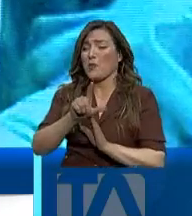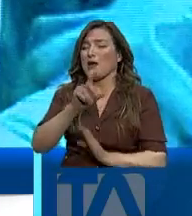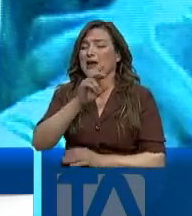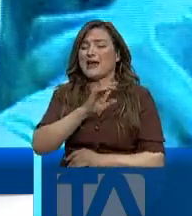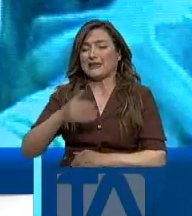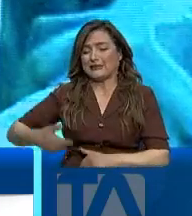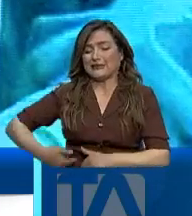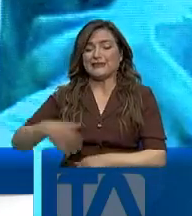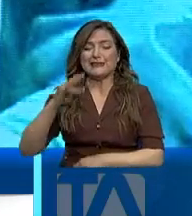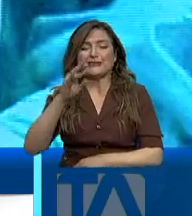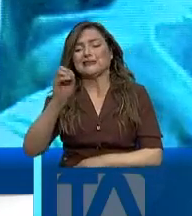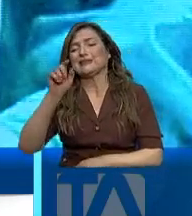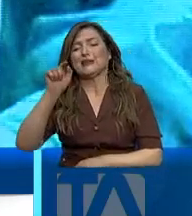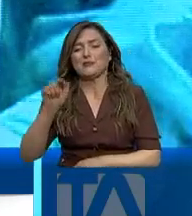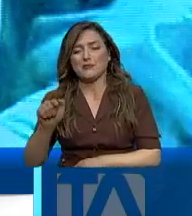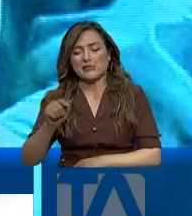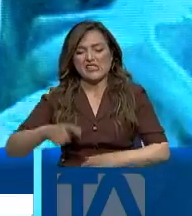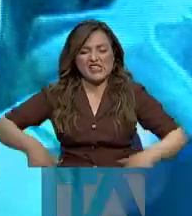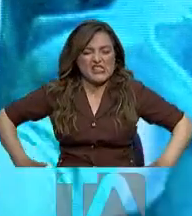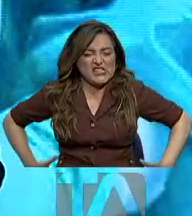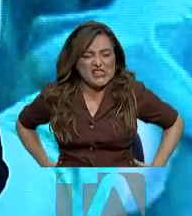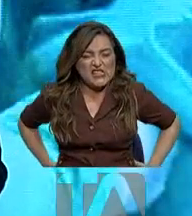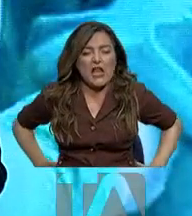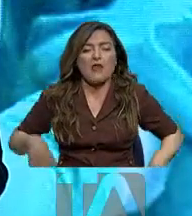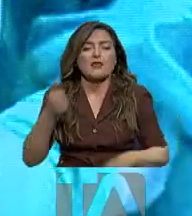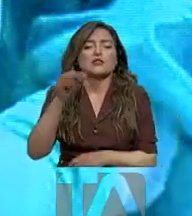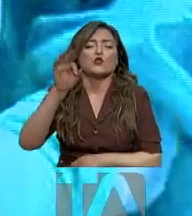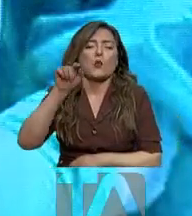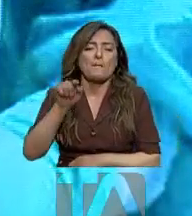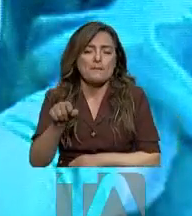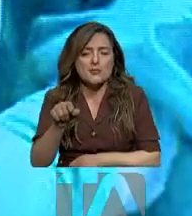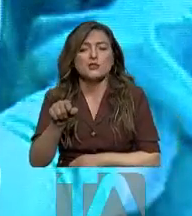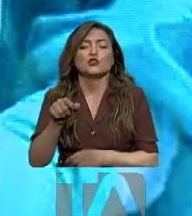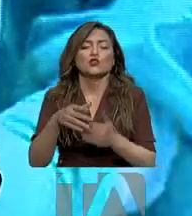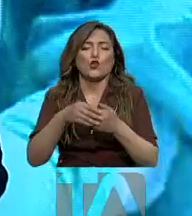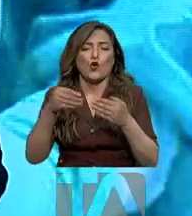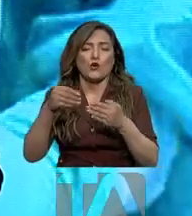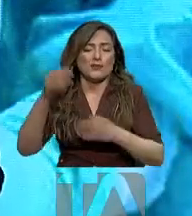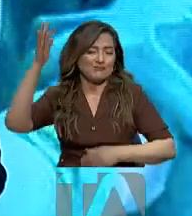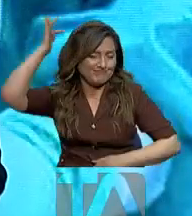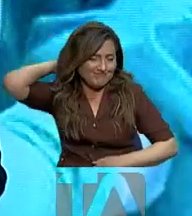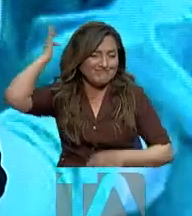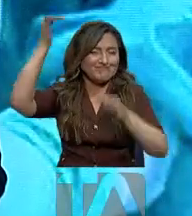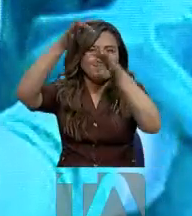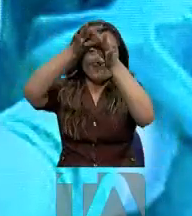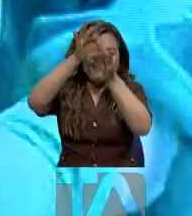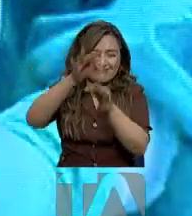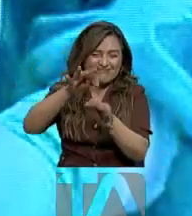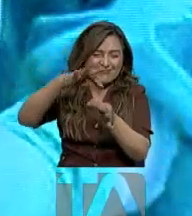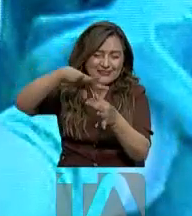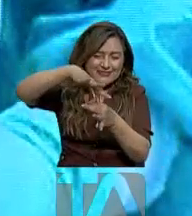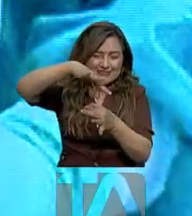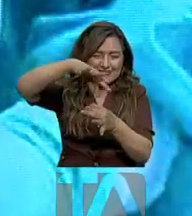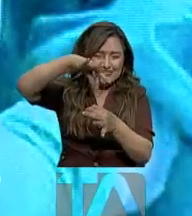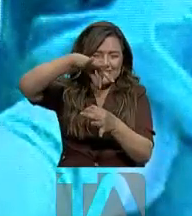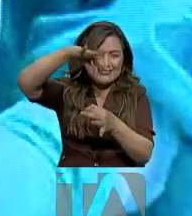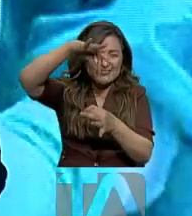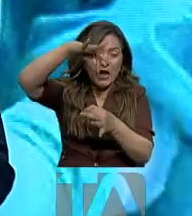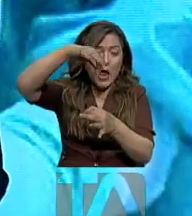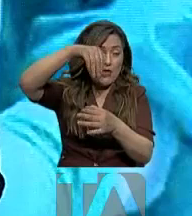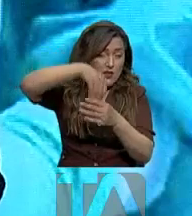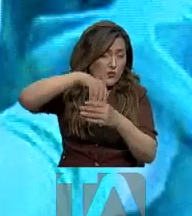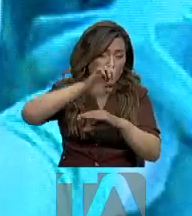riñón 12 19.000 dólares y si hablamos de médula ósea que en la mayor parte de los casos se practica fuera del país